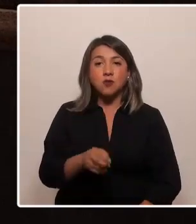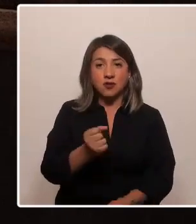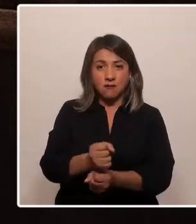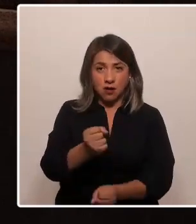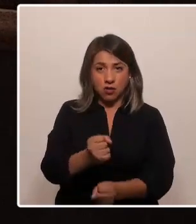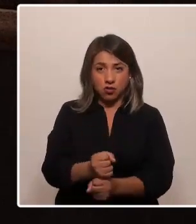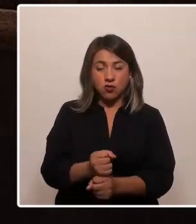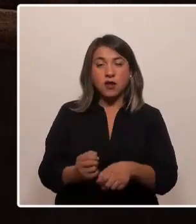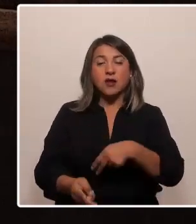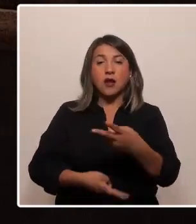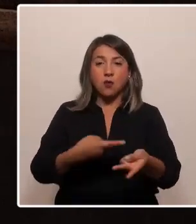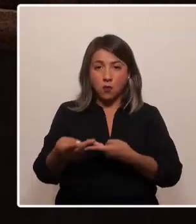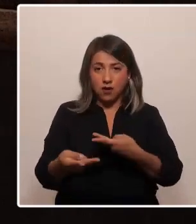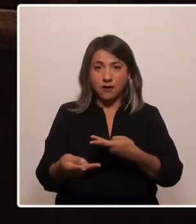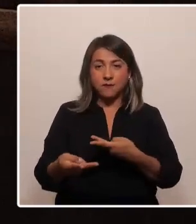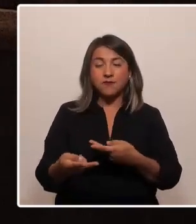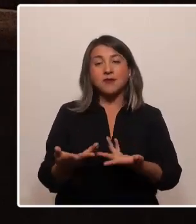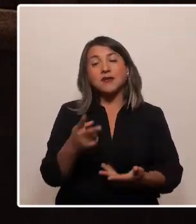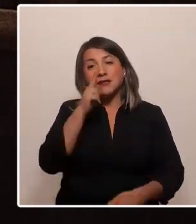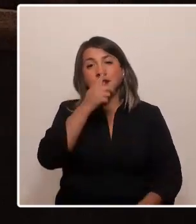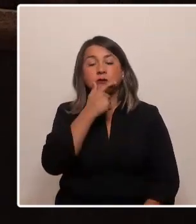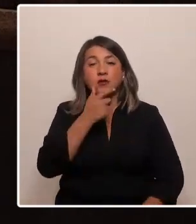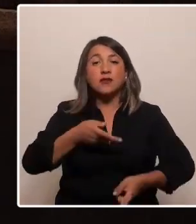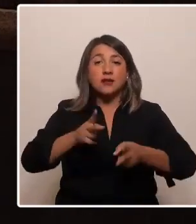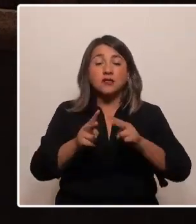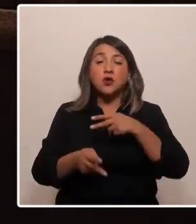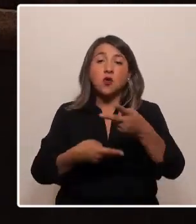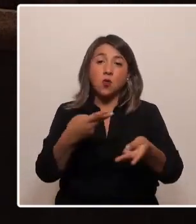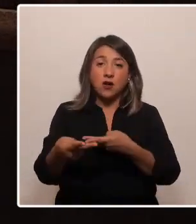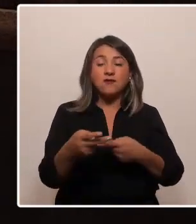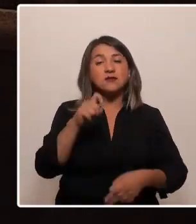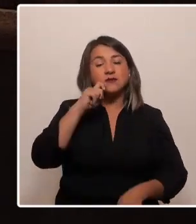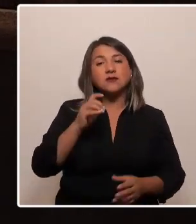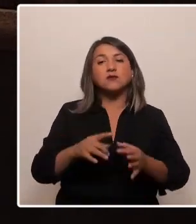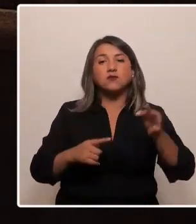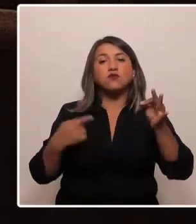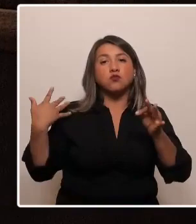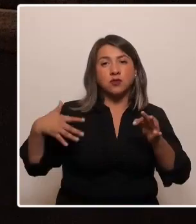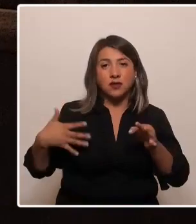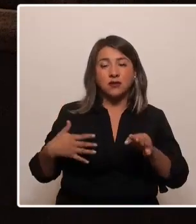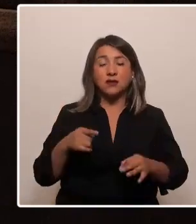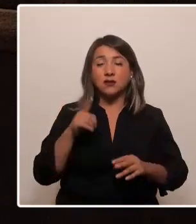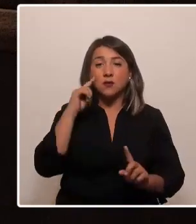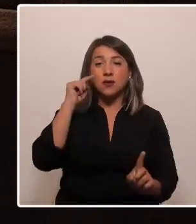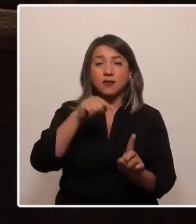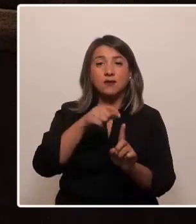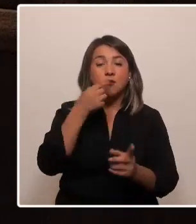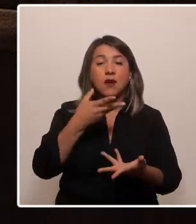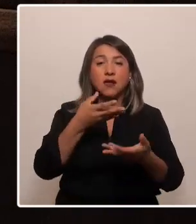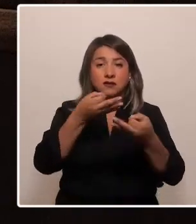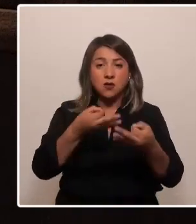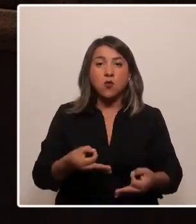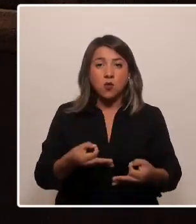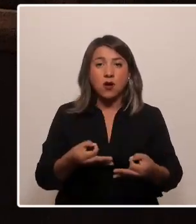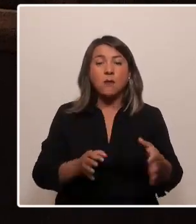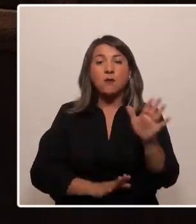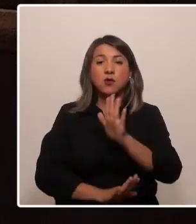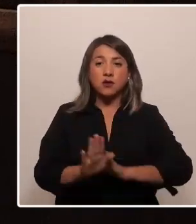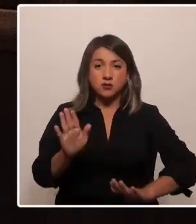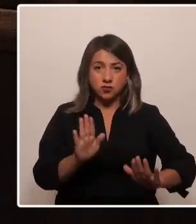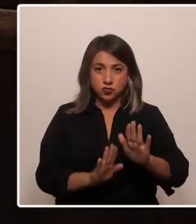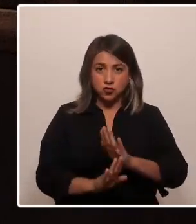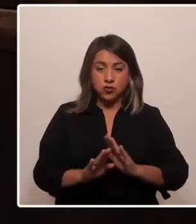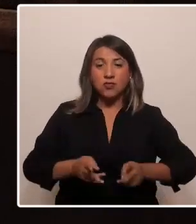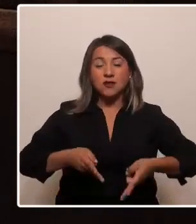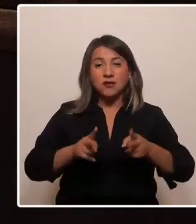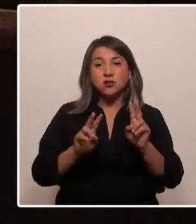y la huelga. No cabe duda que el derecho de huelga es un derecho fundamental, cuyo propósito es garantizar una adecuada protección al ejercicio del